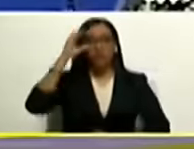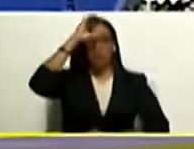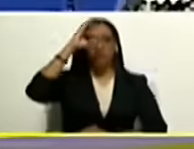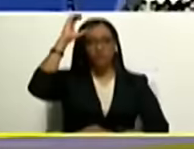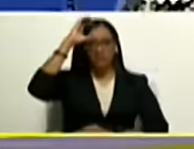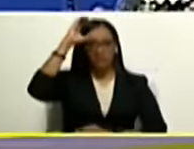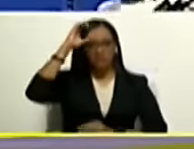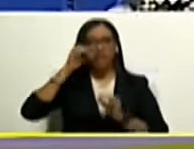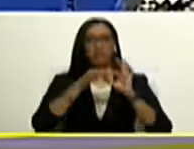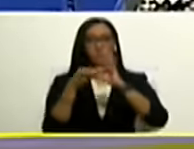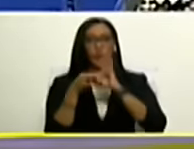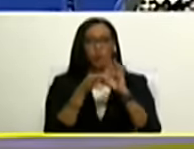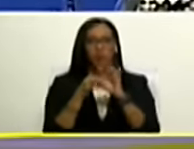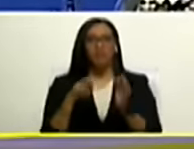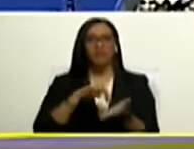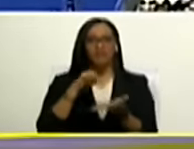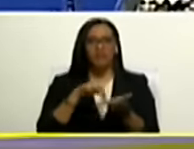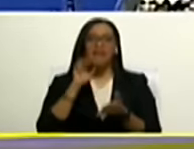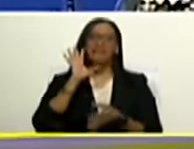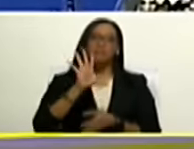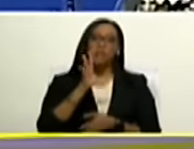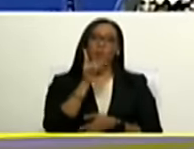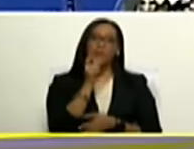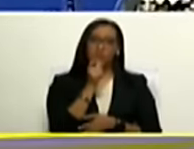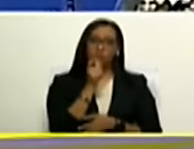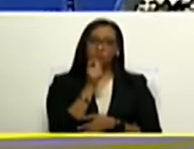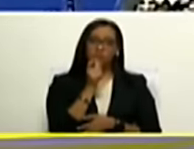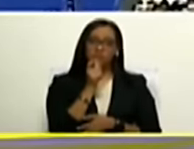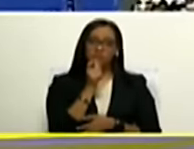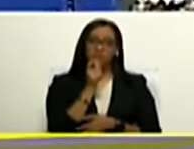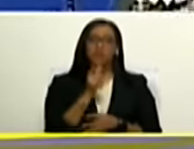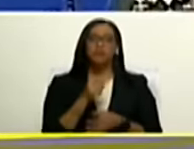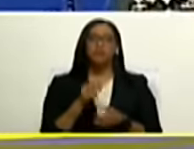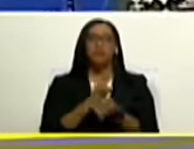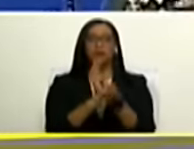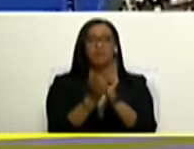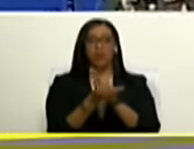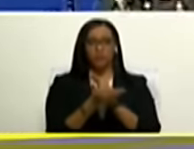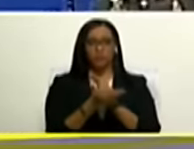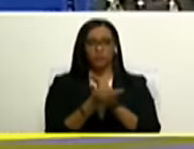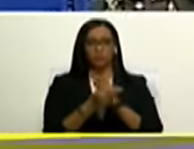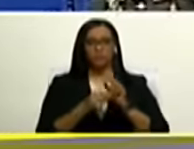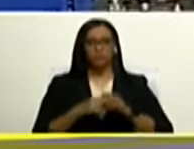conciencia y unión nacional las 5 preguntas del referéndum.